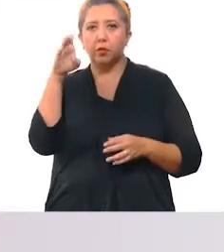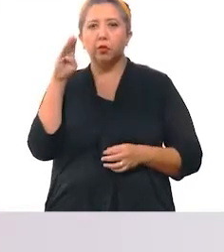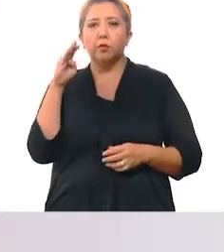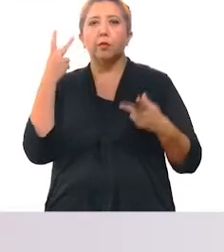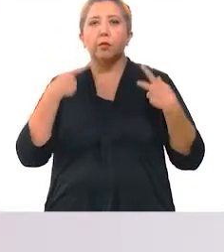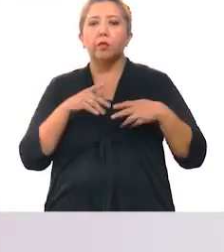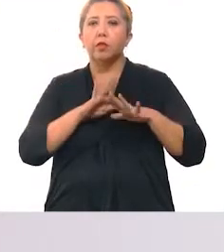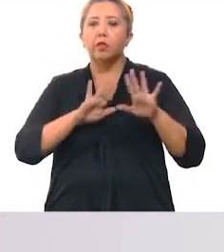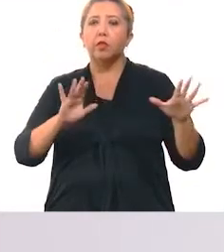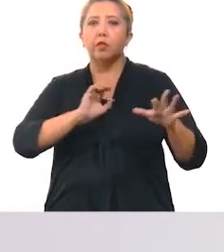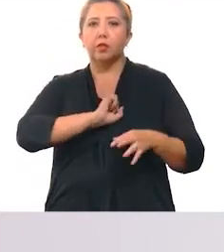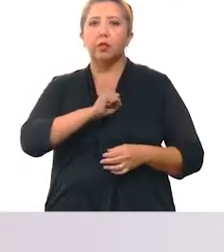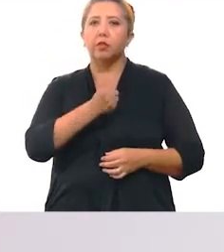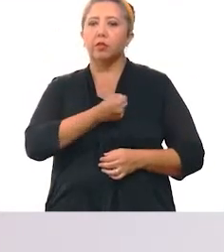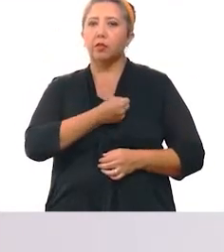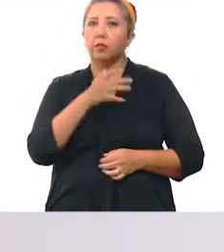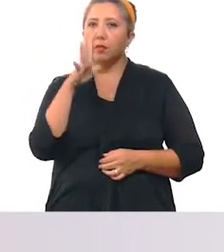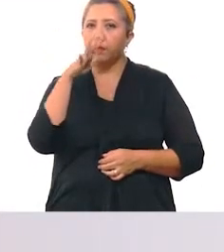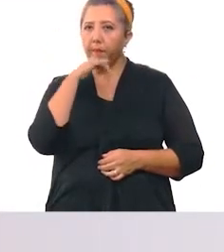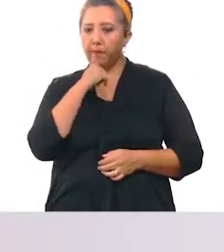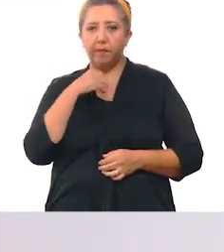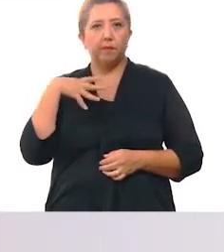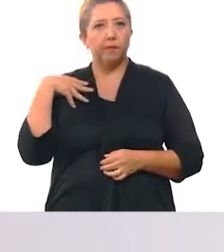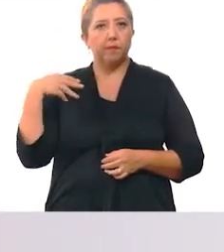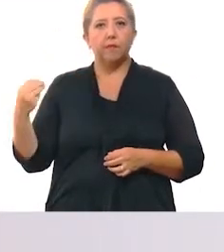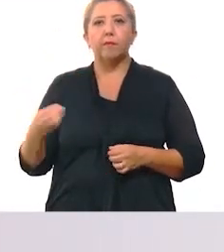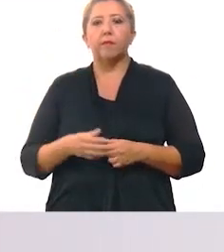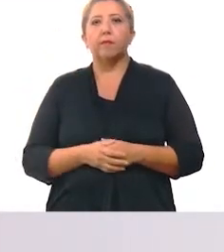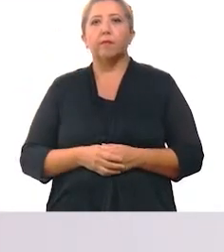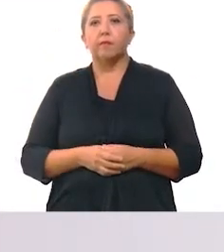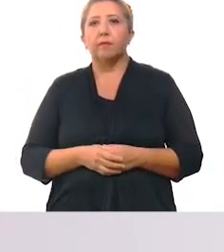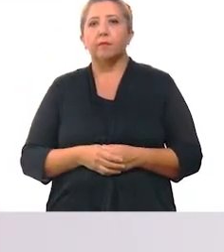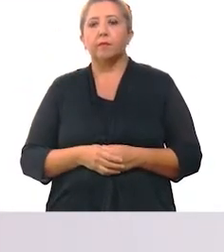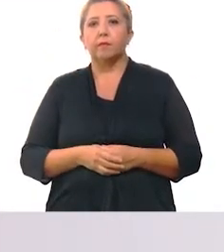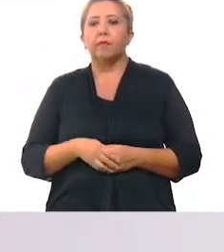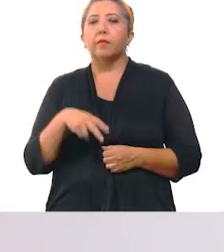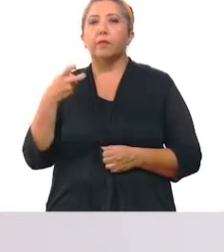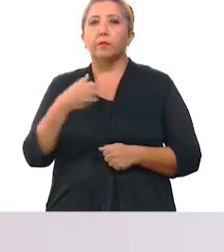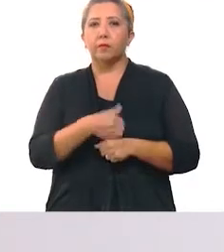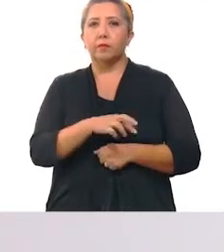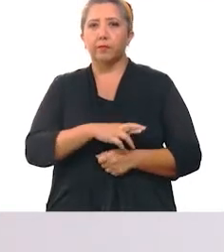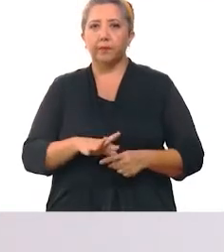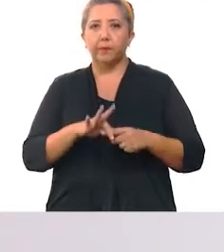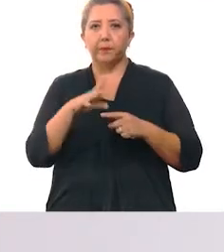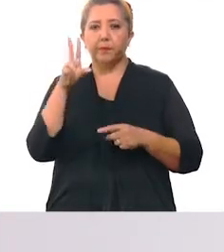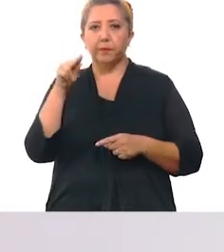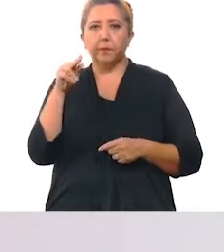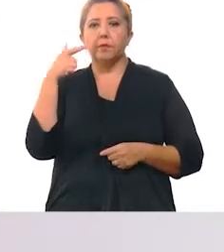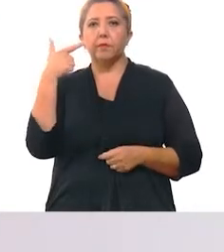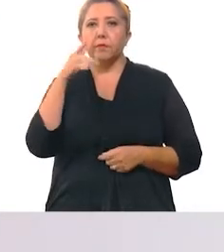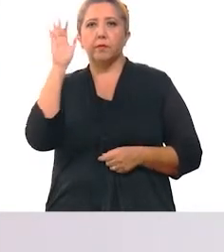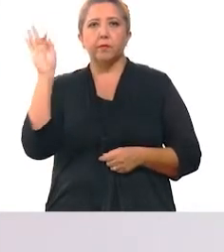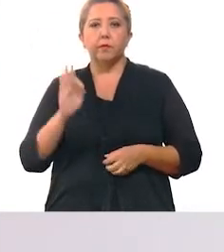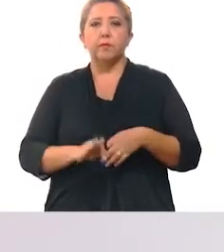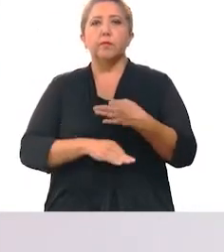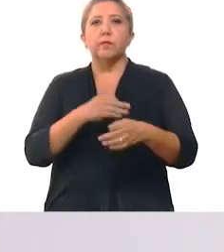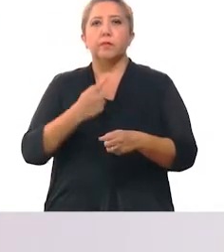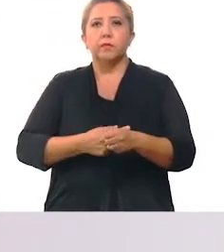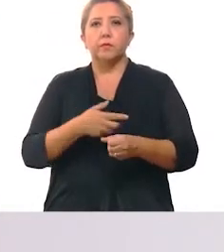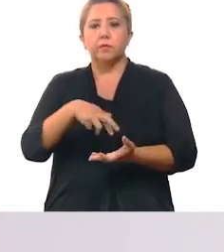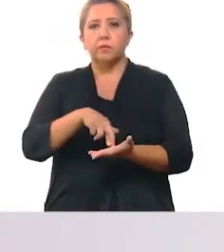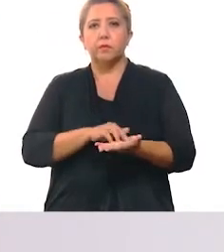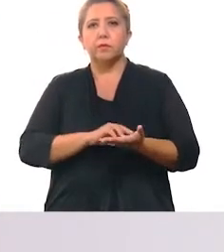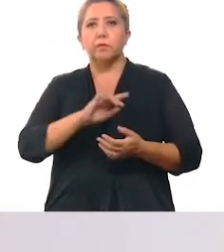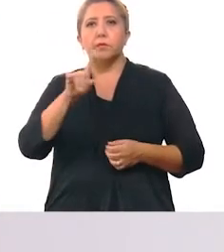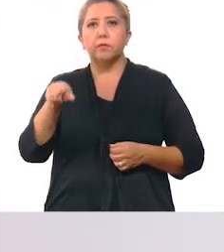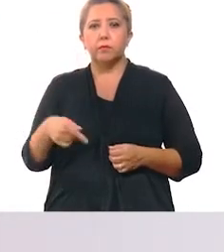36.190 pacientes ya se recuperaron, no presentan síntomas ni pueden contagiar. Esta cifra representa el 87% del total de